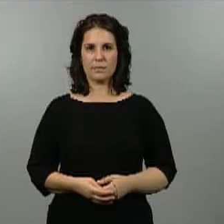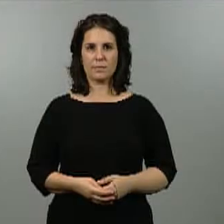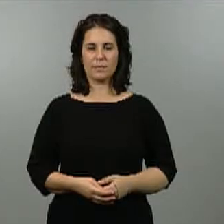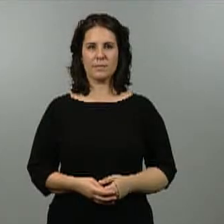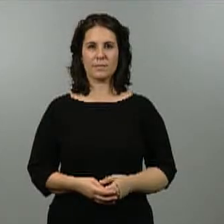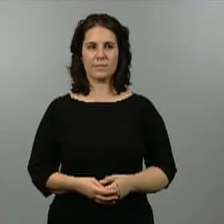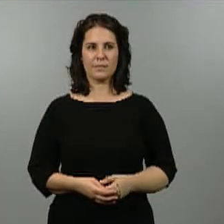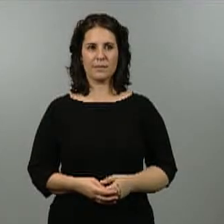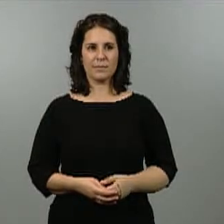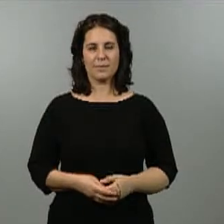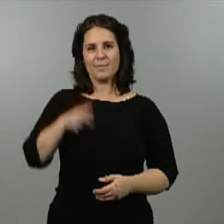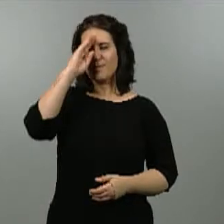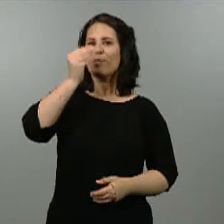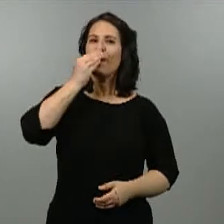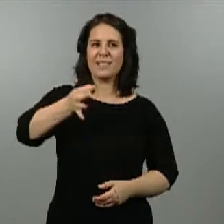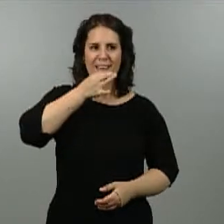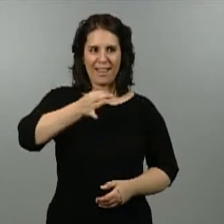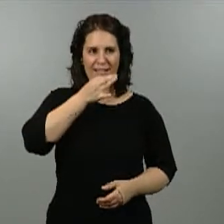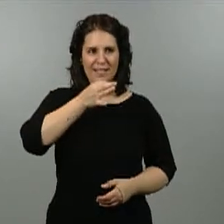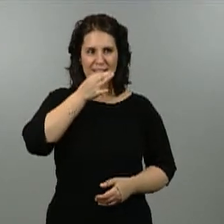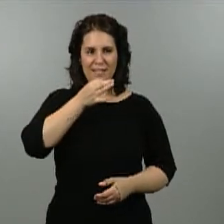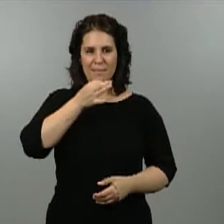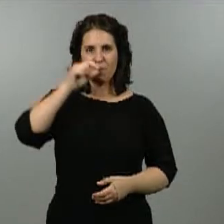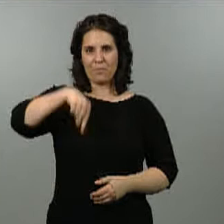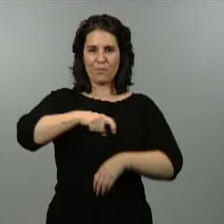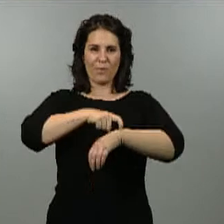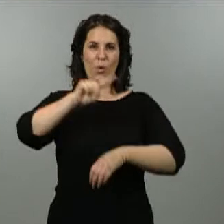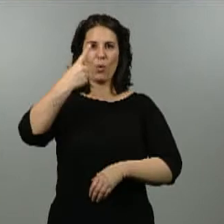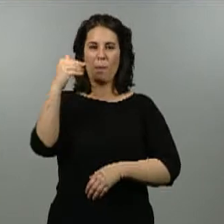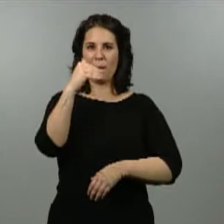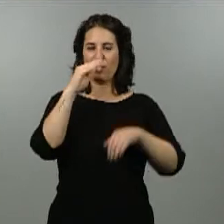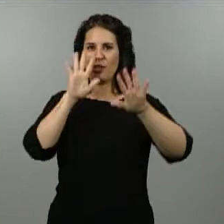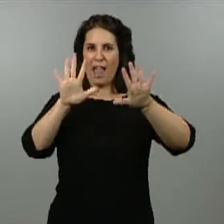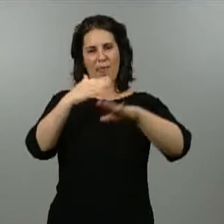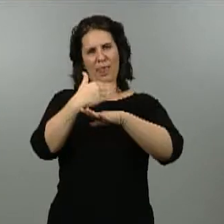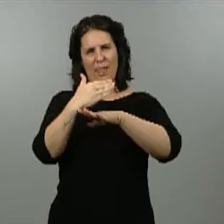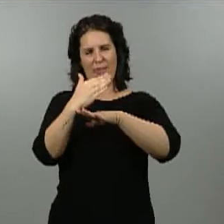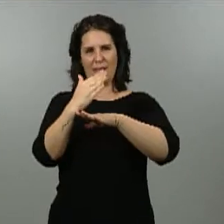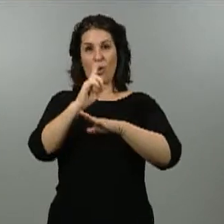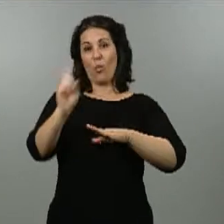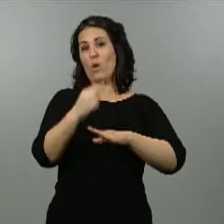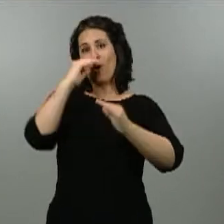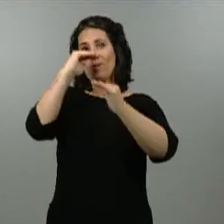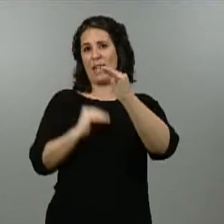Hola, muy buenas tardes. Es la 1:10 pasadas, 1 hora menos en